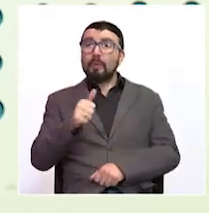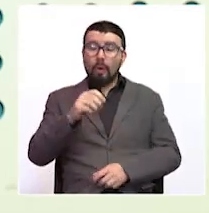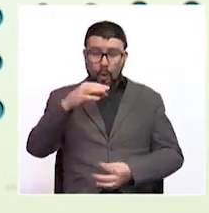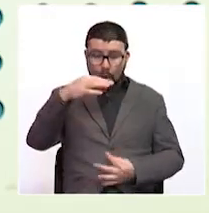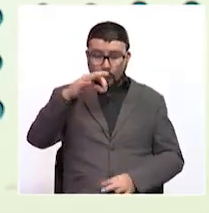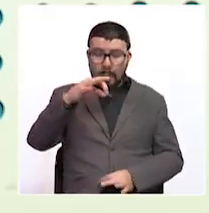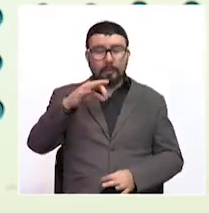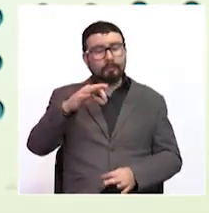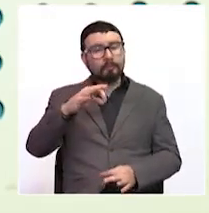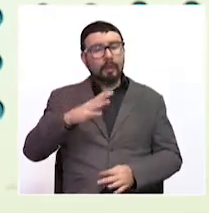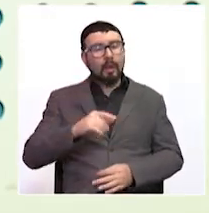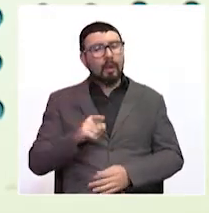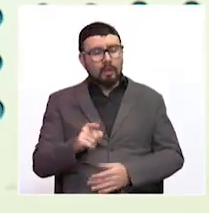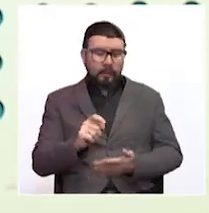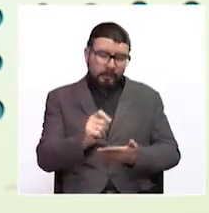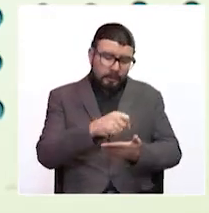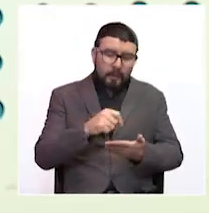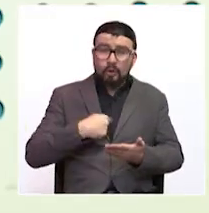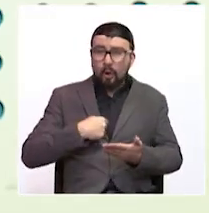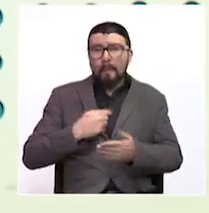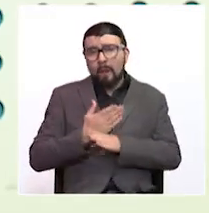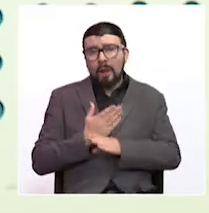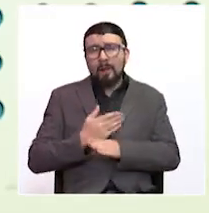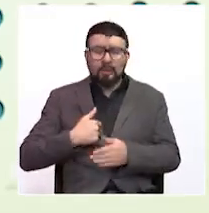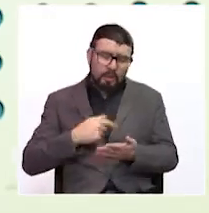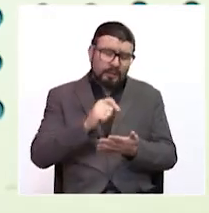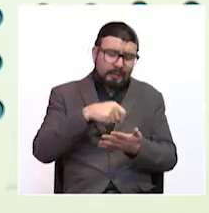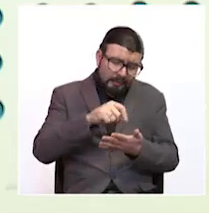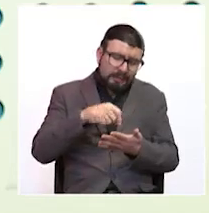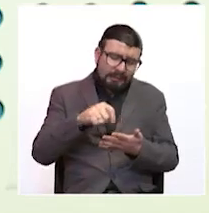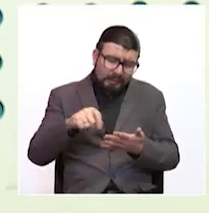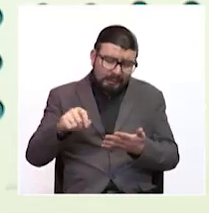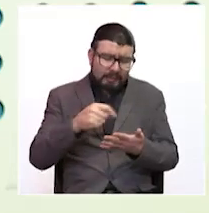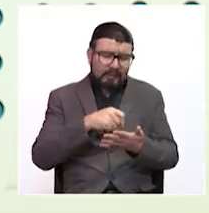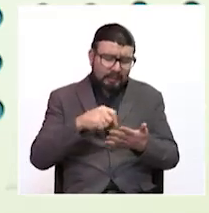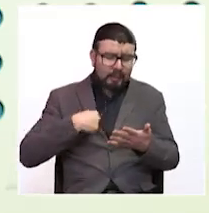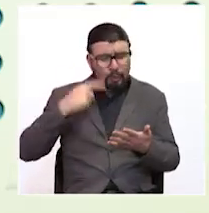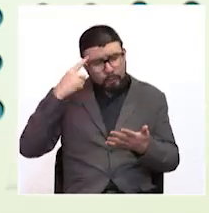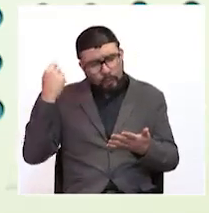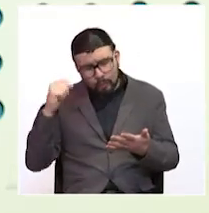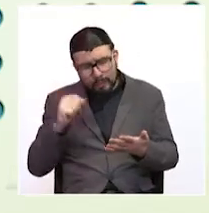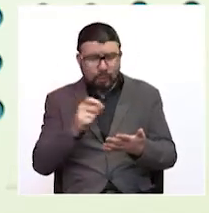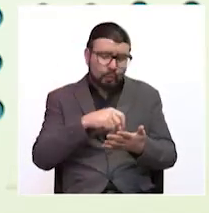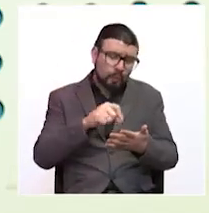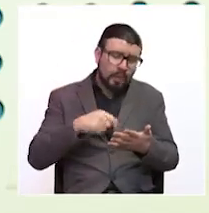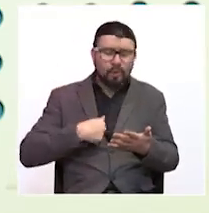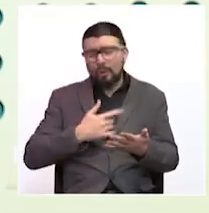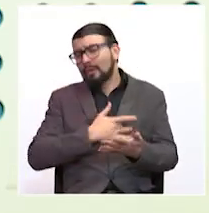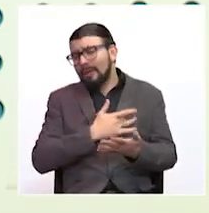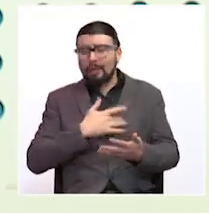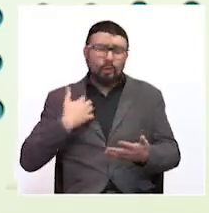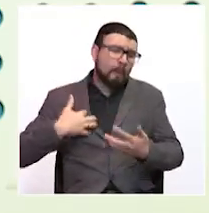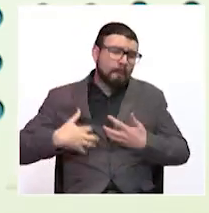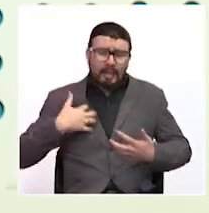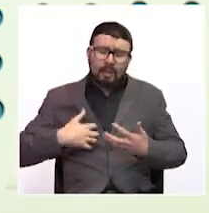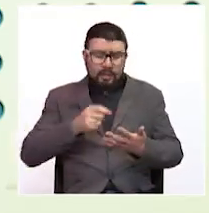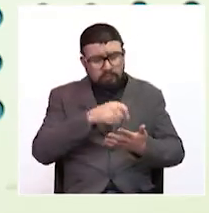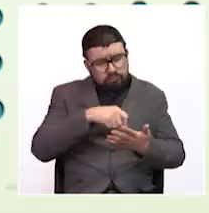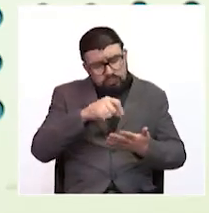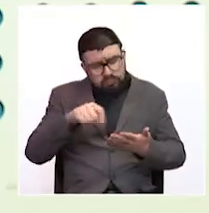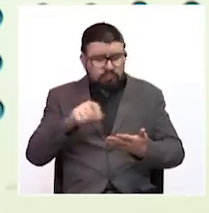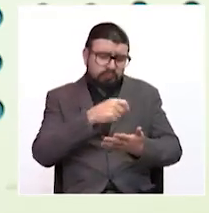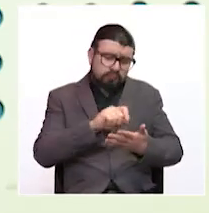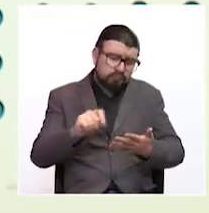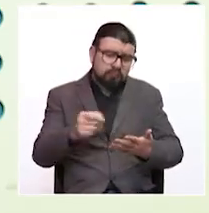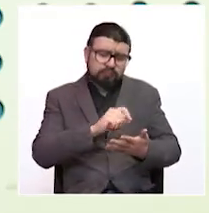papel relaté el problema relaté su preocupación relata su miedo estoy sintiendo miedo trate de tomar conciencia